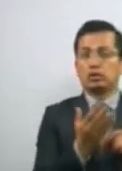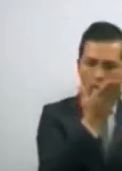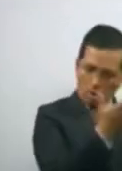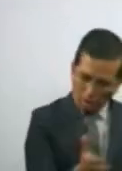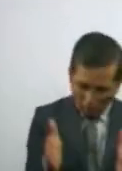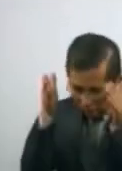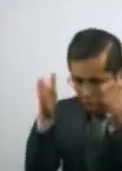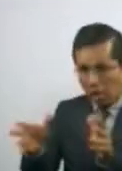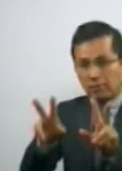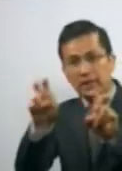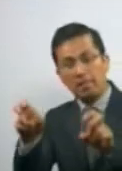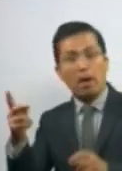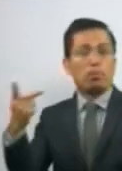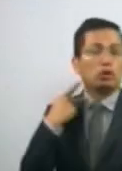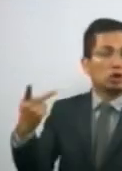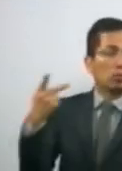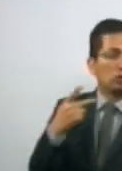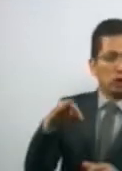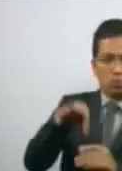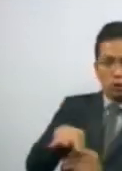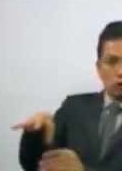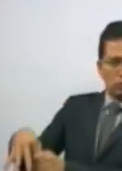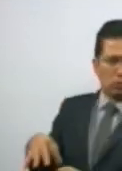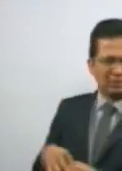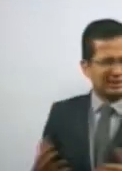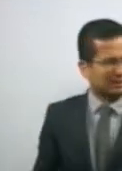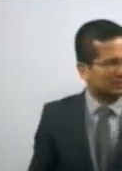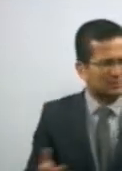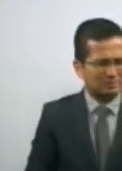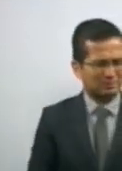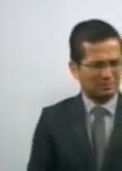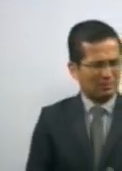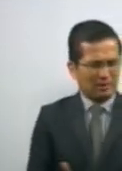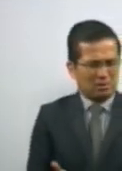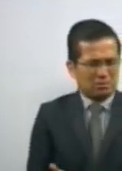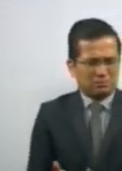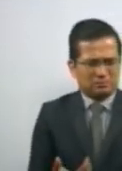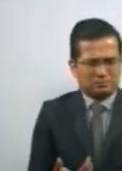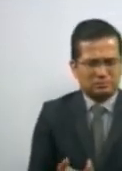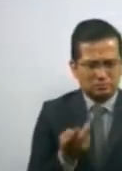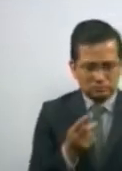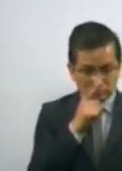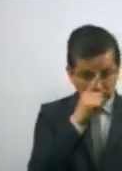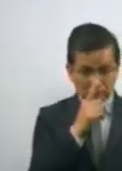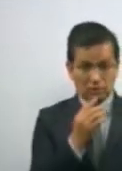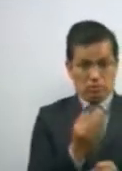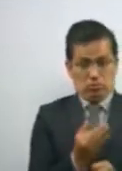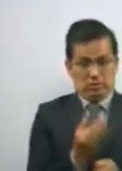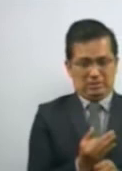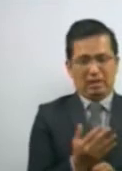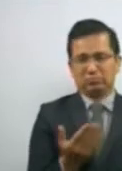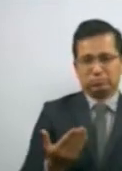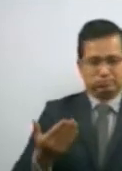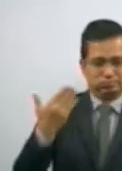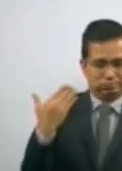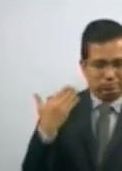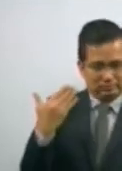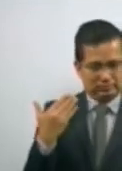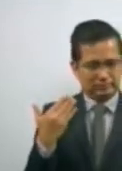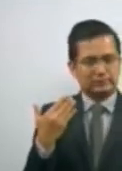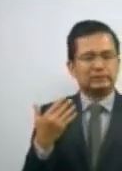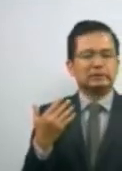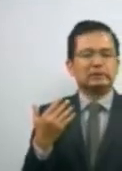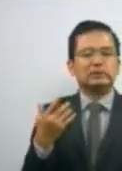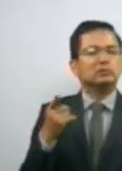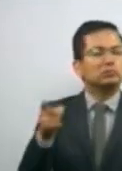manera completa. No veo cómo pueda actualizarse esta afirmación que hacía hace un momento o hace un